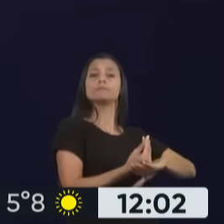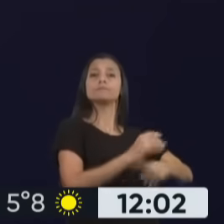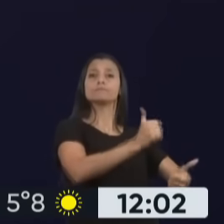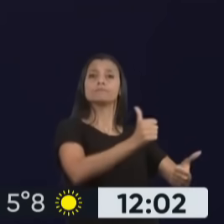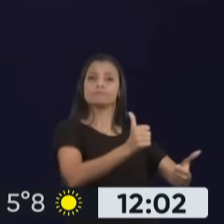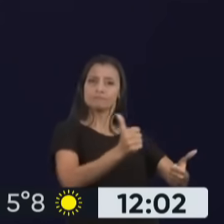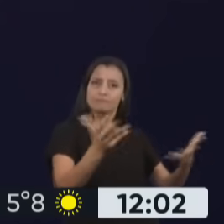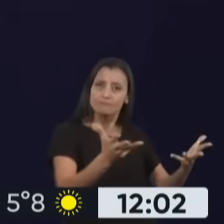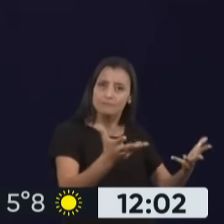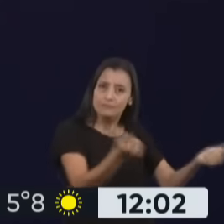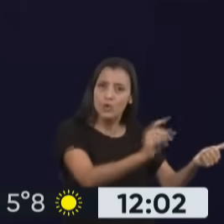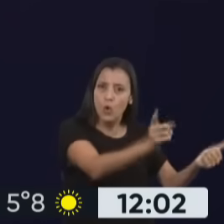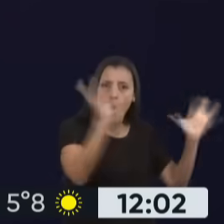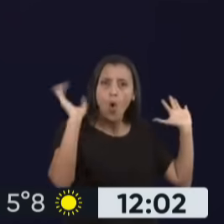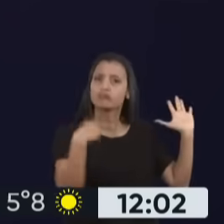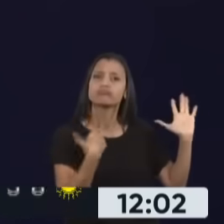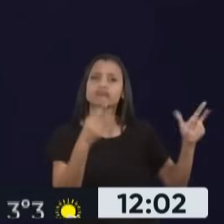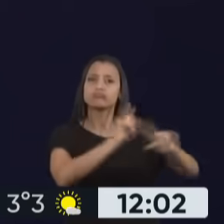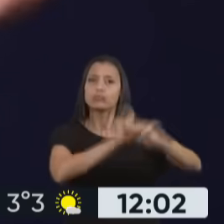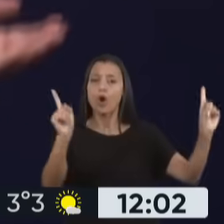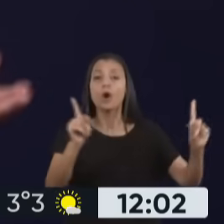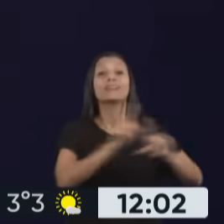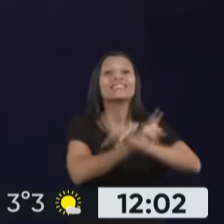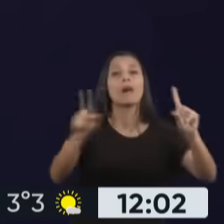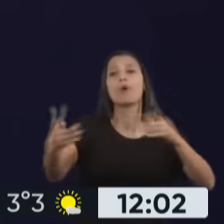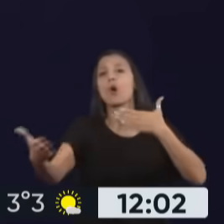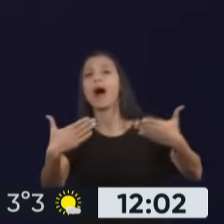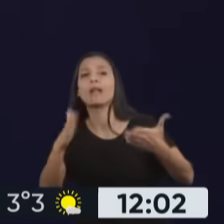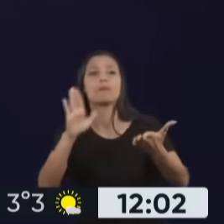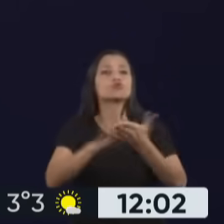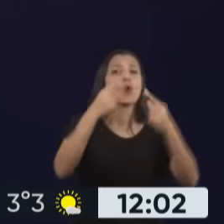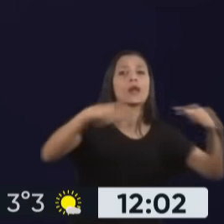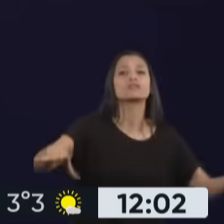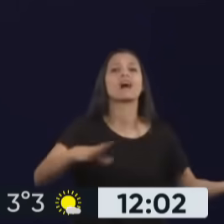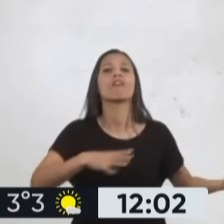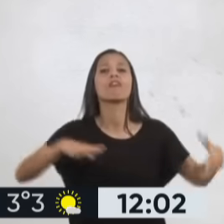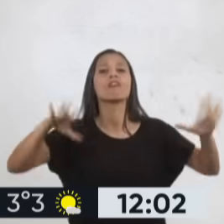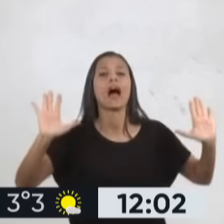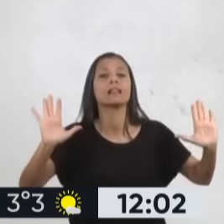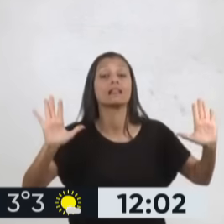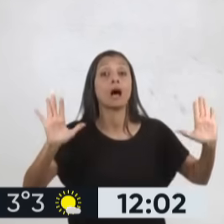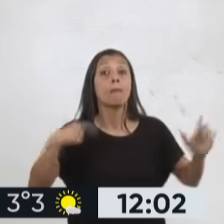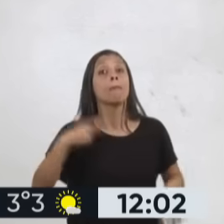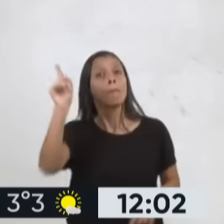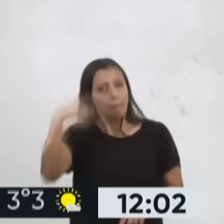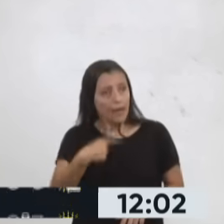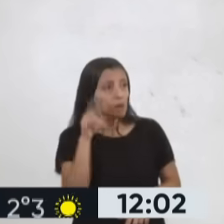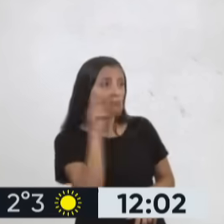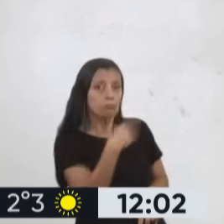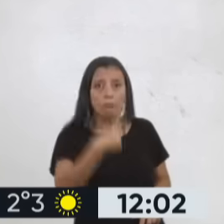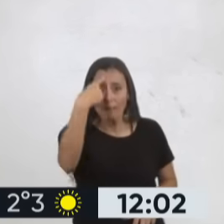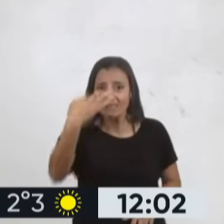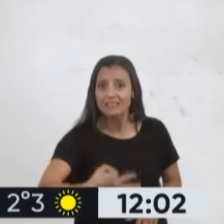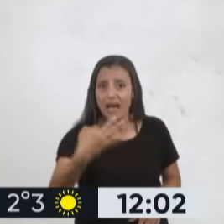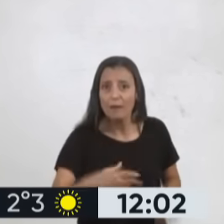¿Lo absolutamente nada. No impulsamos absolutamente nada, pero no hablamos de cuestiones que no ocurrieron. Pero lo verían bien que se limite a